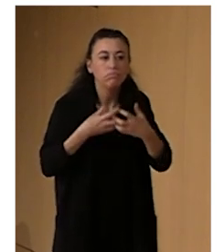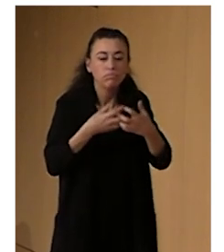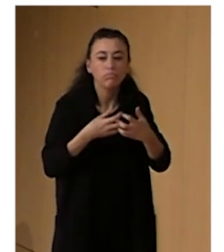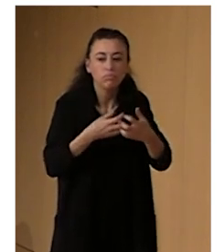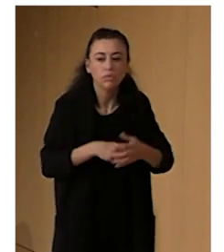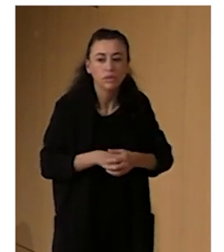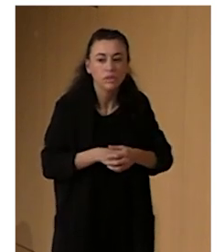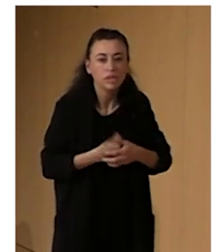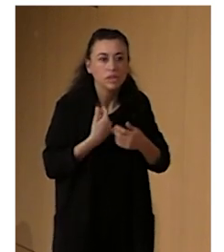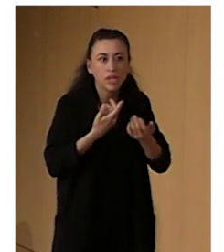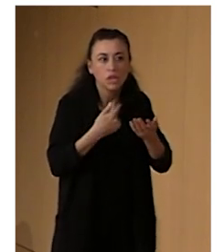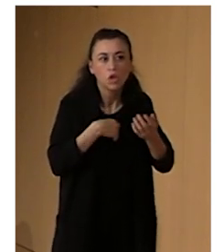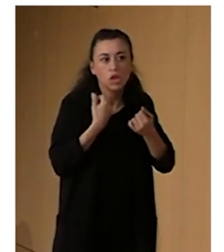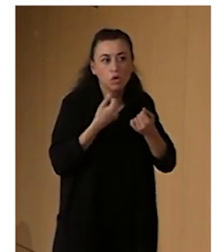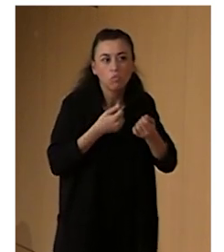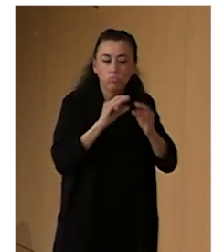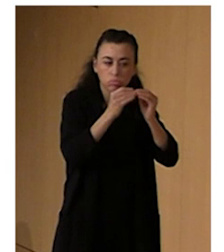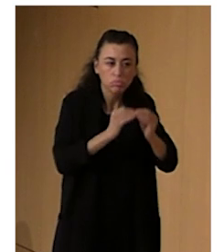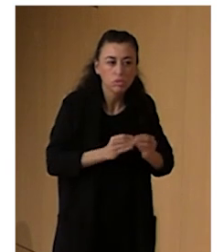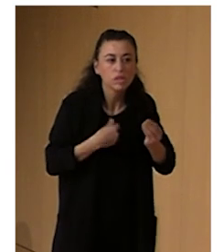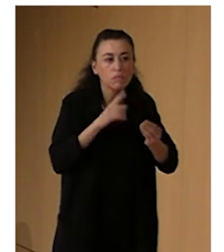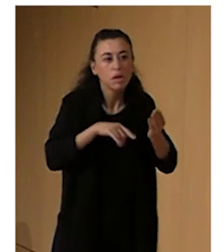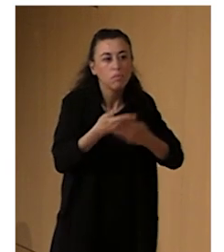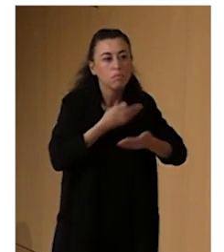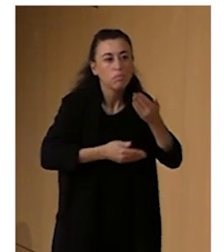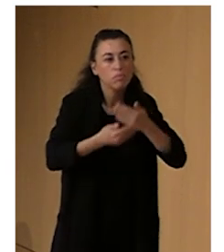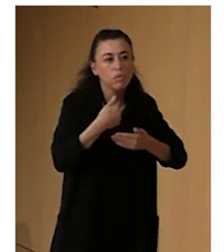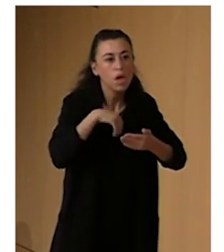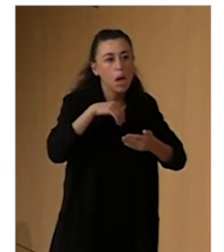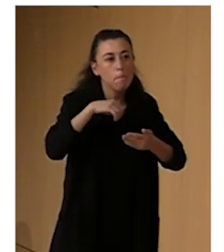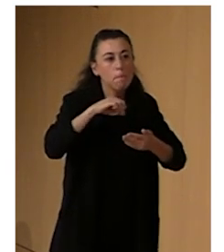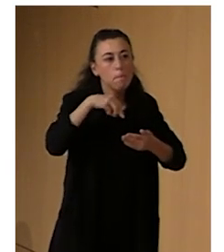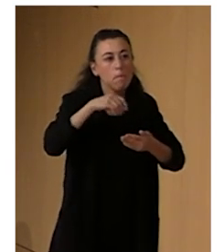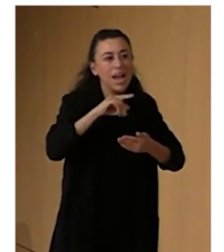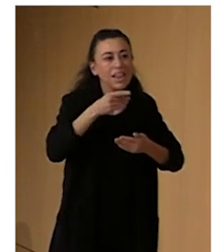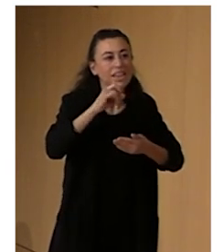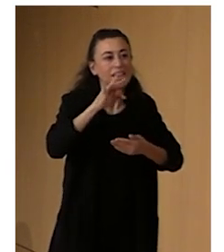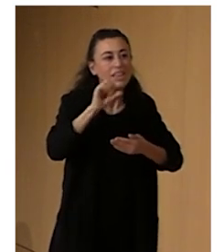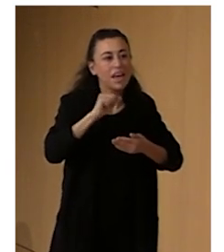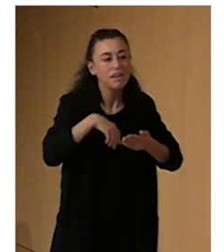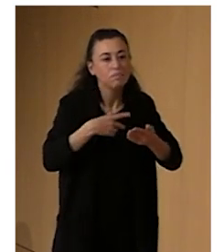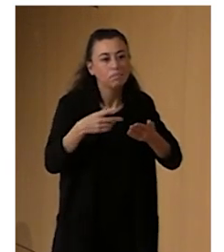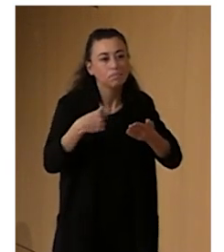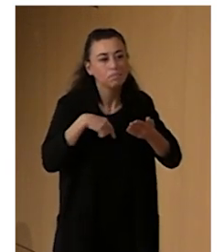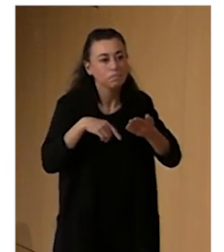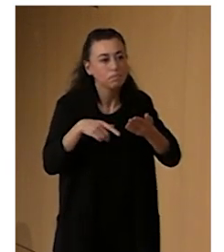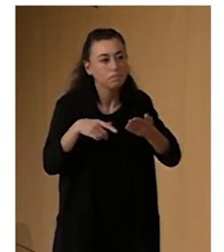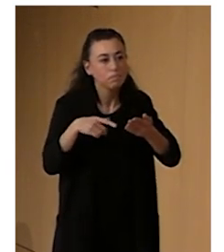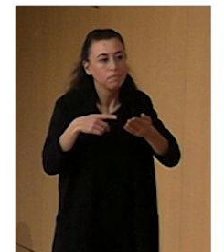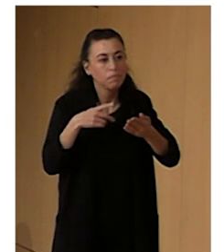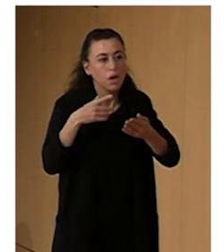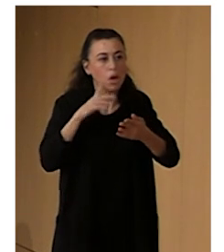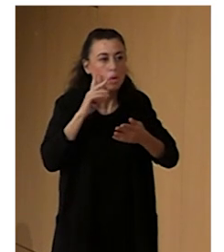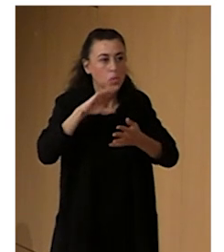sabéis es una de las entidades que que trabajan en en combatir la la desinformación un glosario para entender mejor